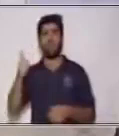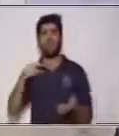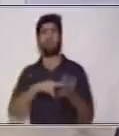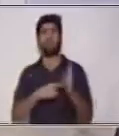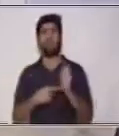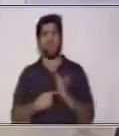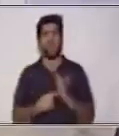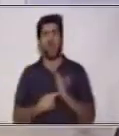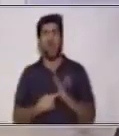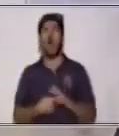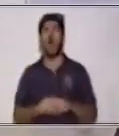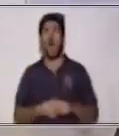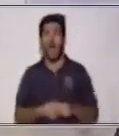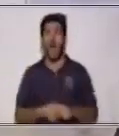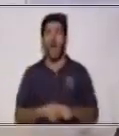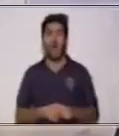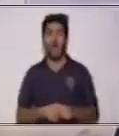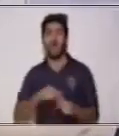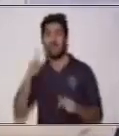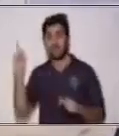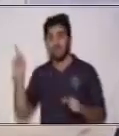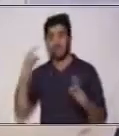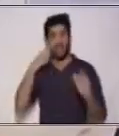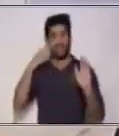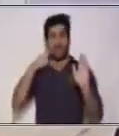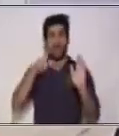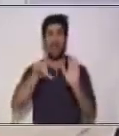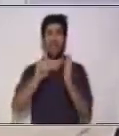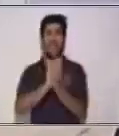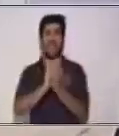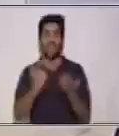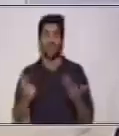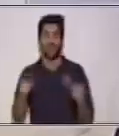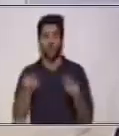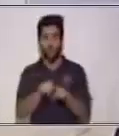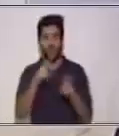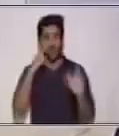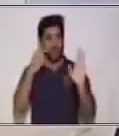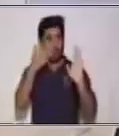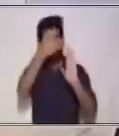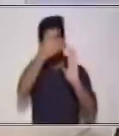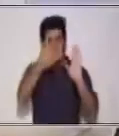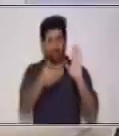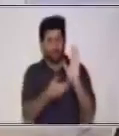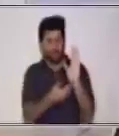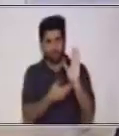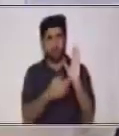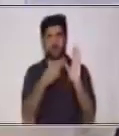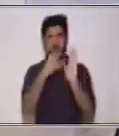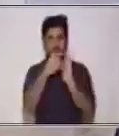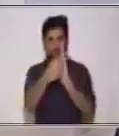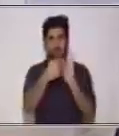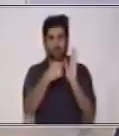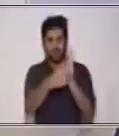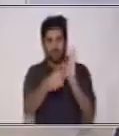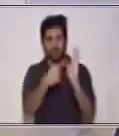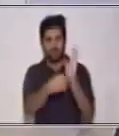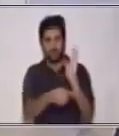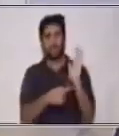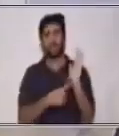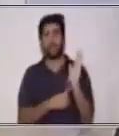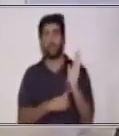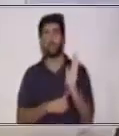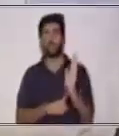descubrir. Dice que la portada contiene los datos del autor. Muy